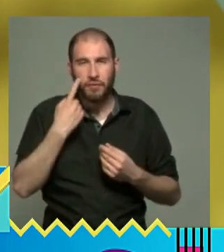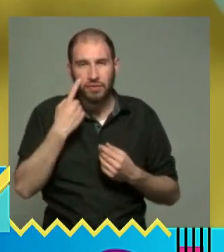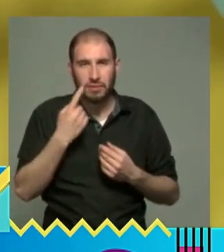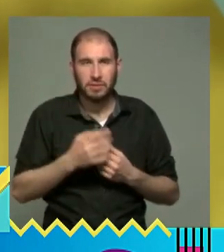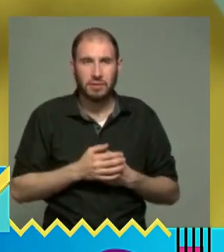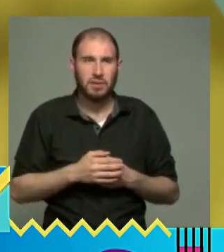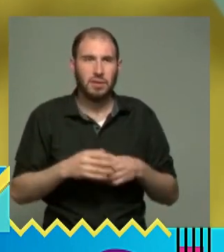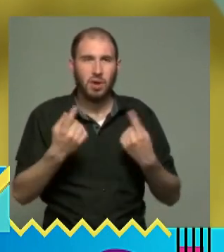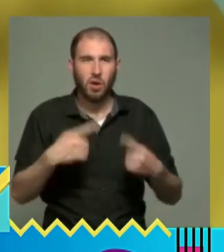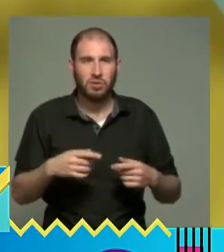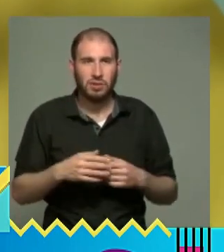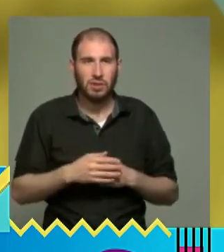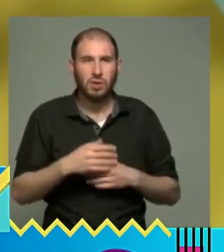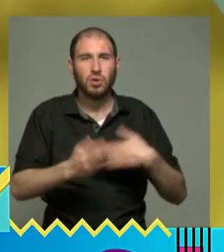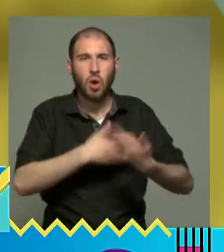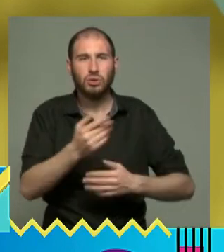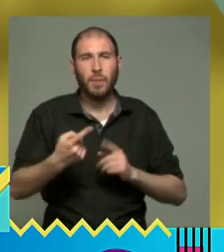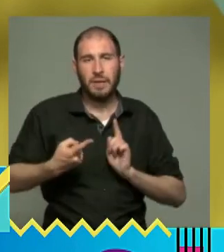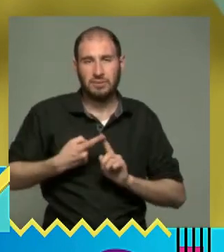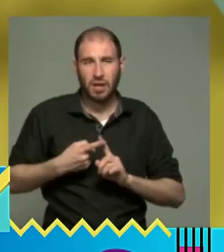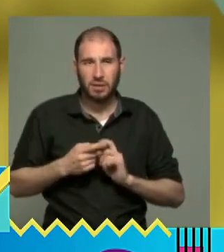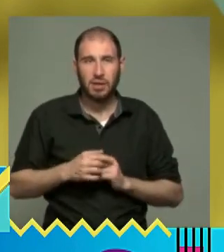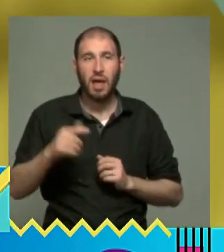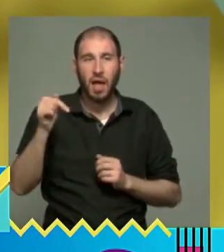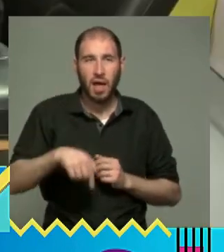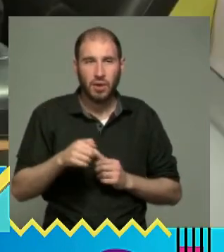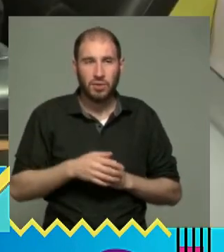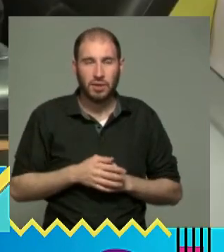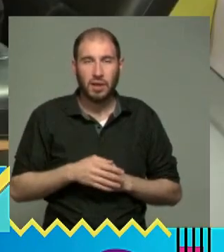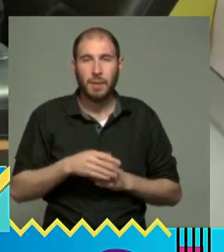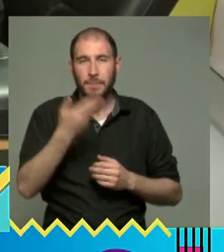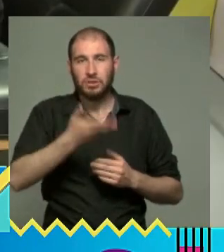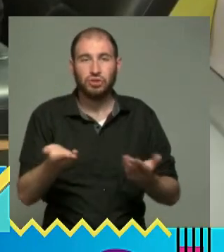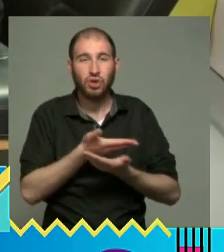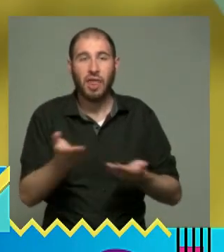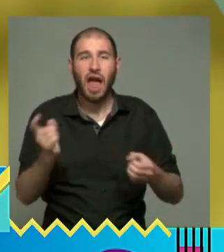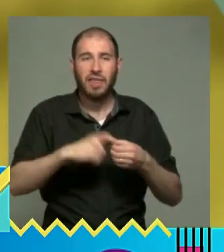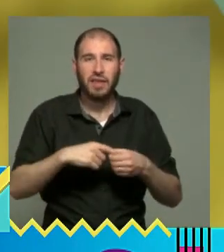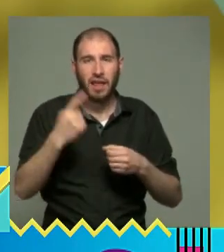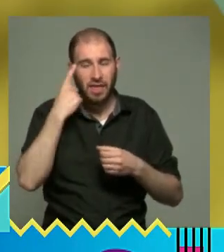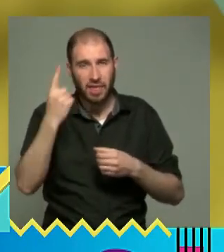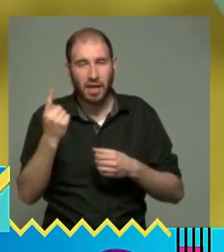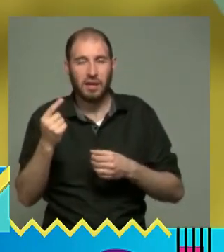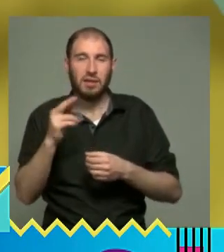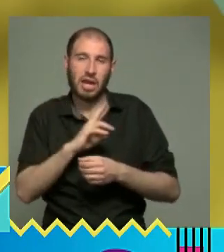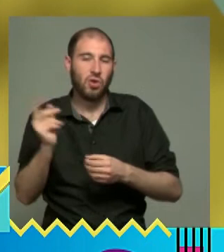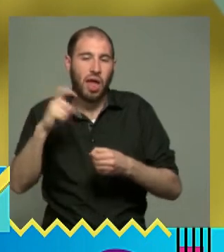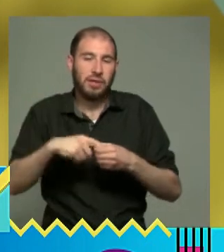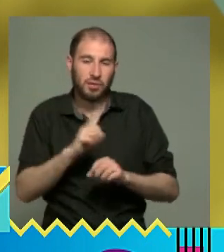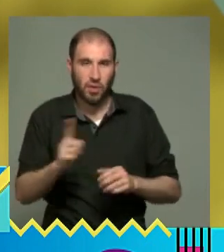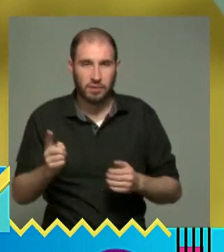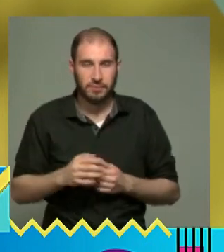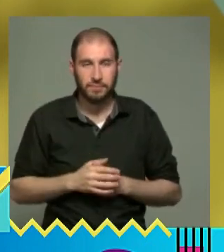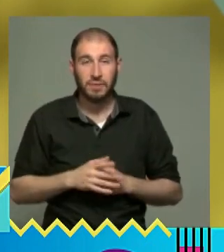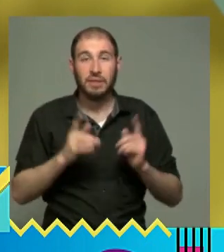que básicamente es de construcción personal. Hoy en día no toda la gente adhiere a determinadas creencias y de alguna manera